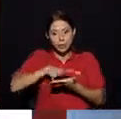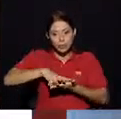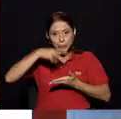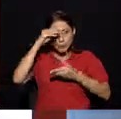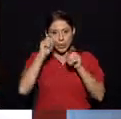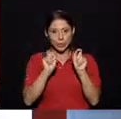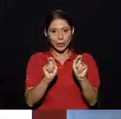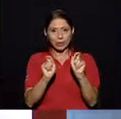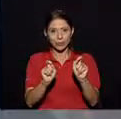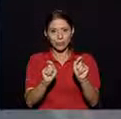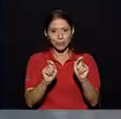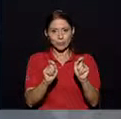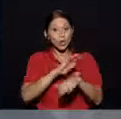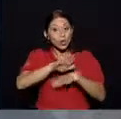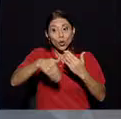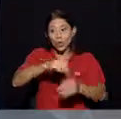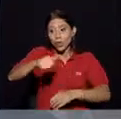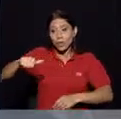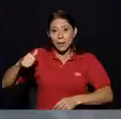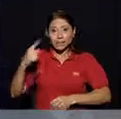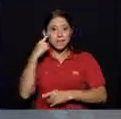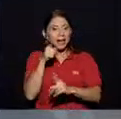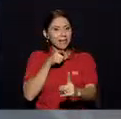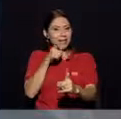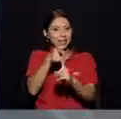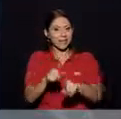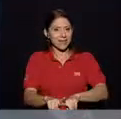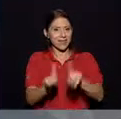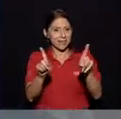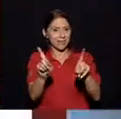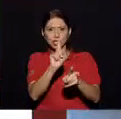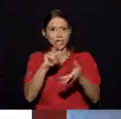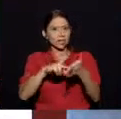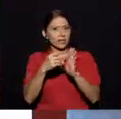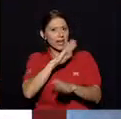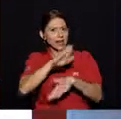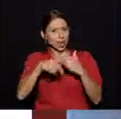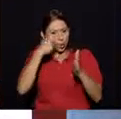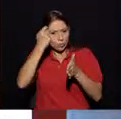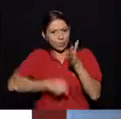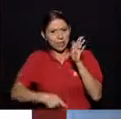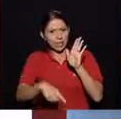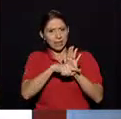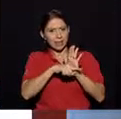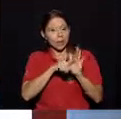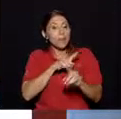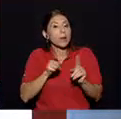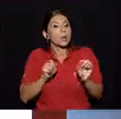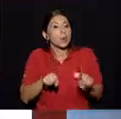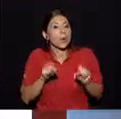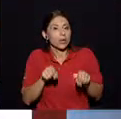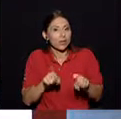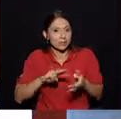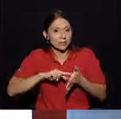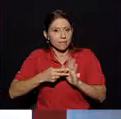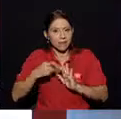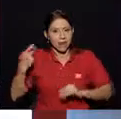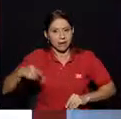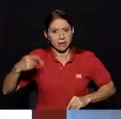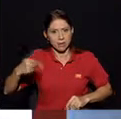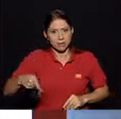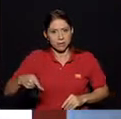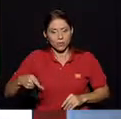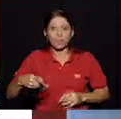para otros fines, que no necesariamente son negativos, pero podrían serlo o los ponen en riesgo. Entonces tenemos una situación en la